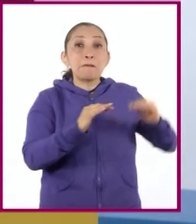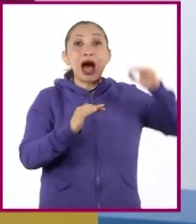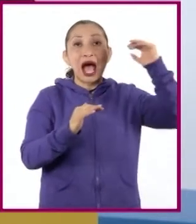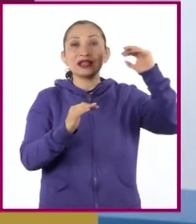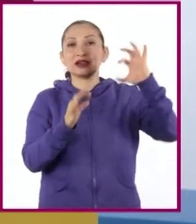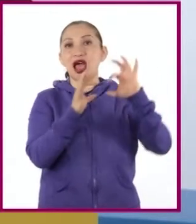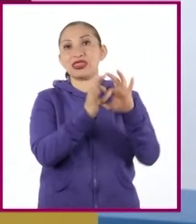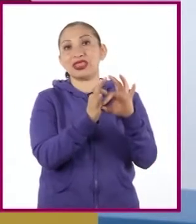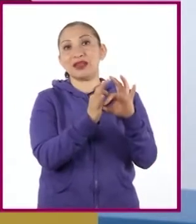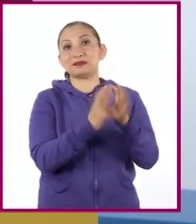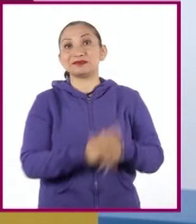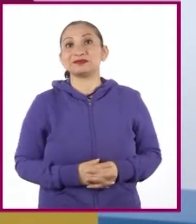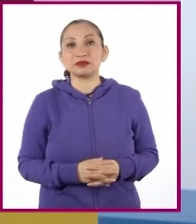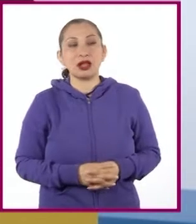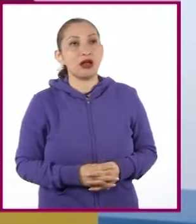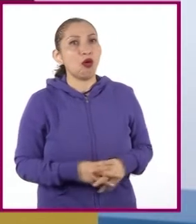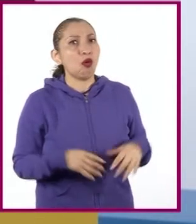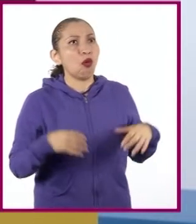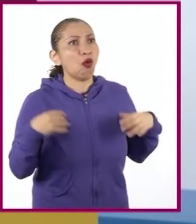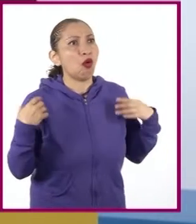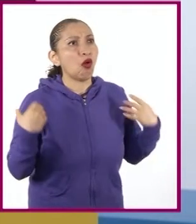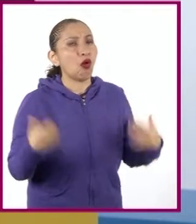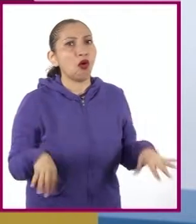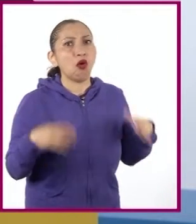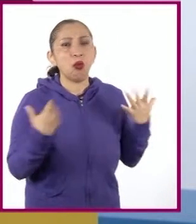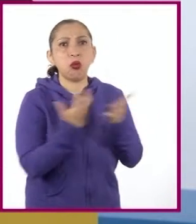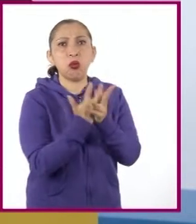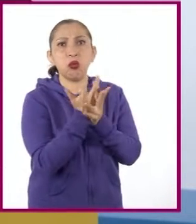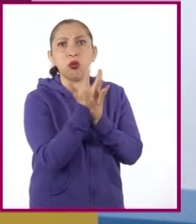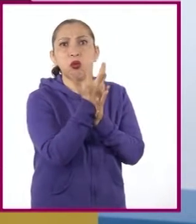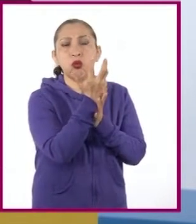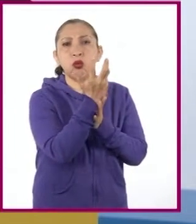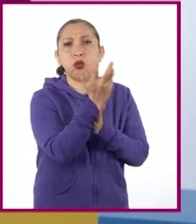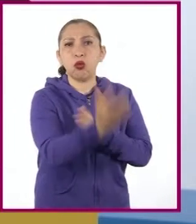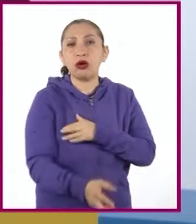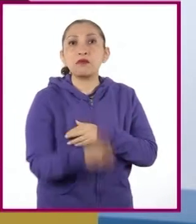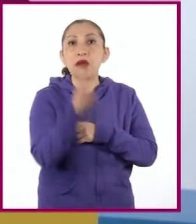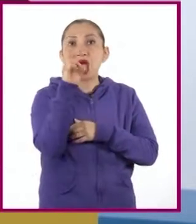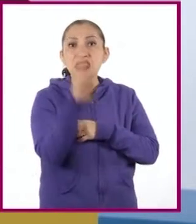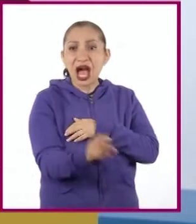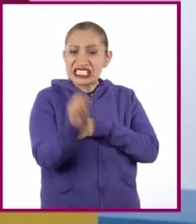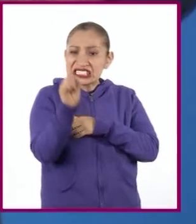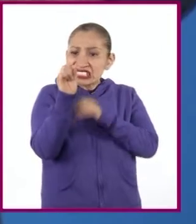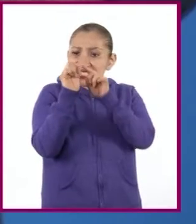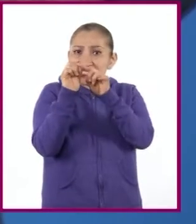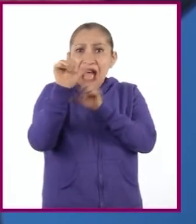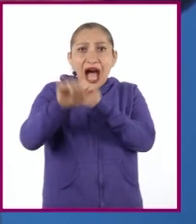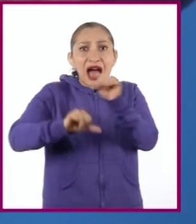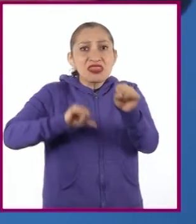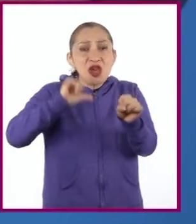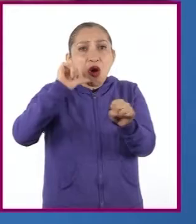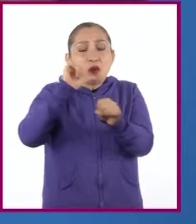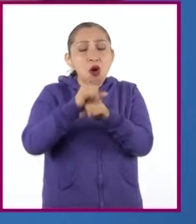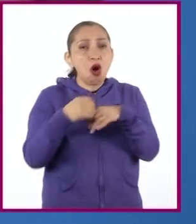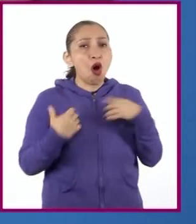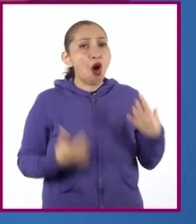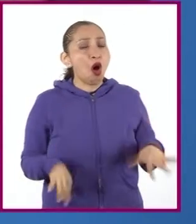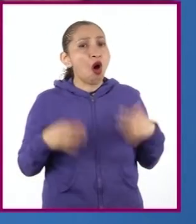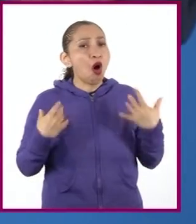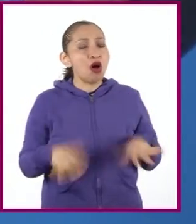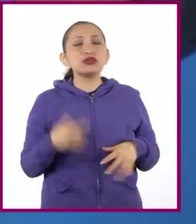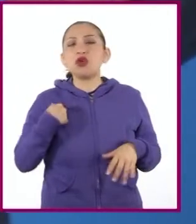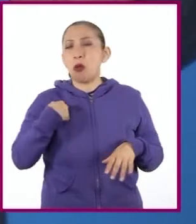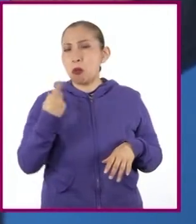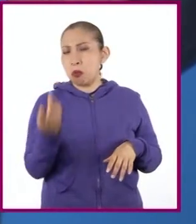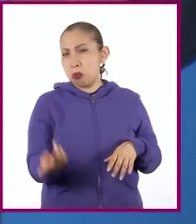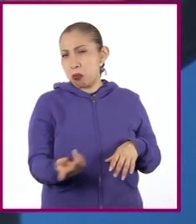célula. Es un número tan impresionante. Sí que son pequeños los átomos. Maestra, me